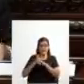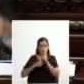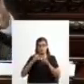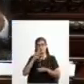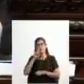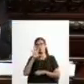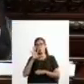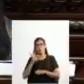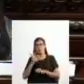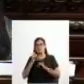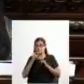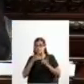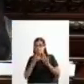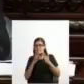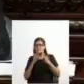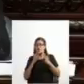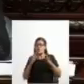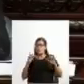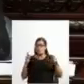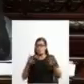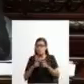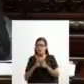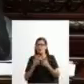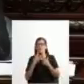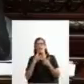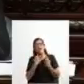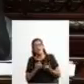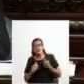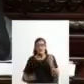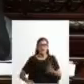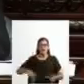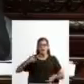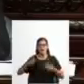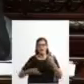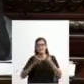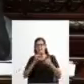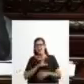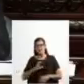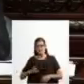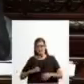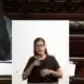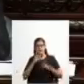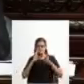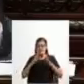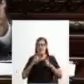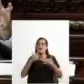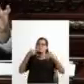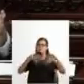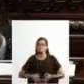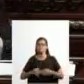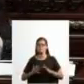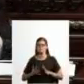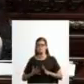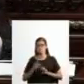Y empecemos a adelgazar este Estado que tanto no ha engordado. Y apostemos a la eficiencia. Fíjense.